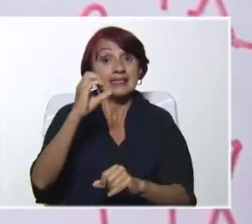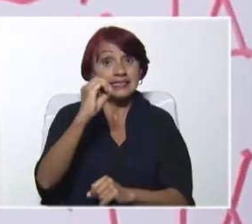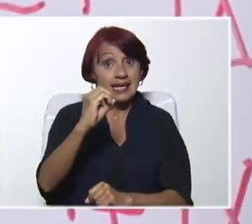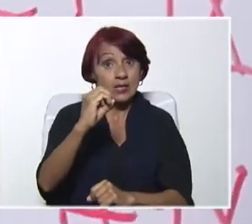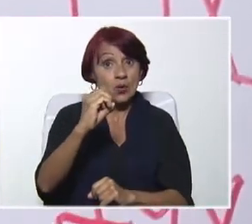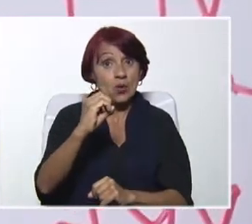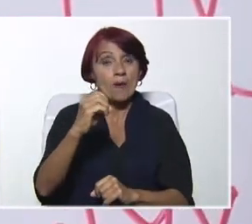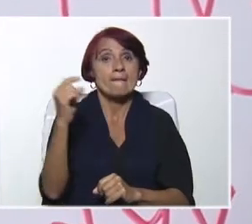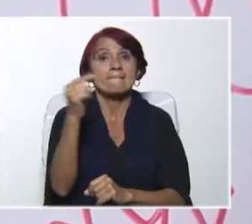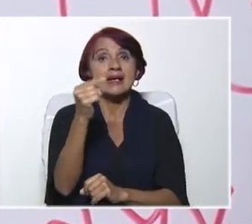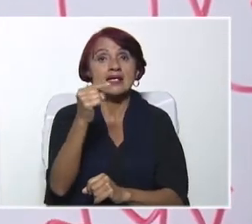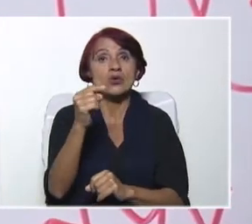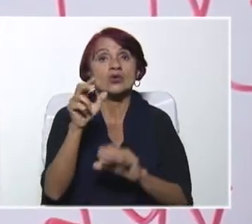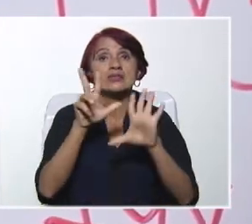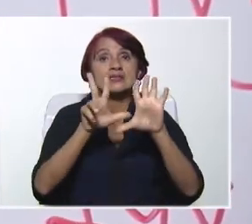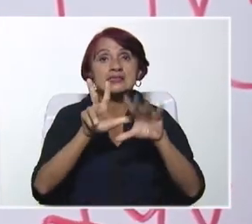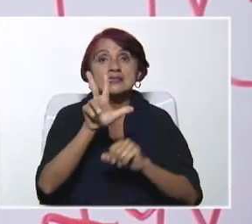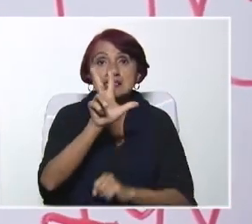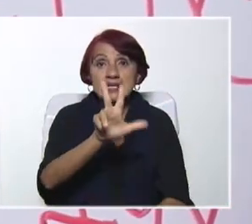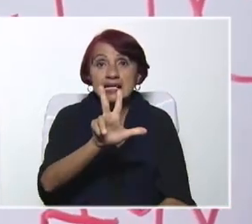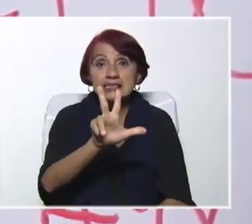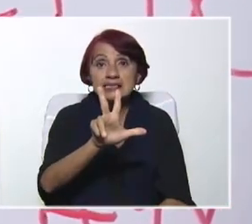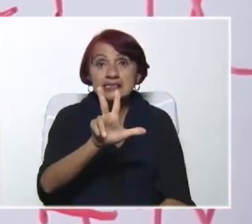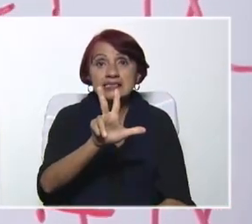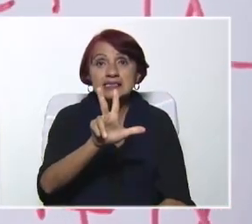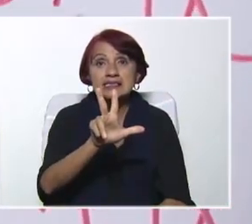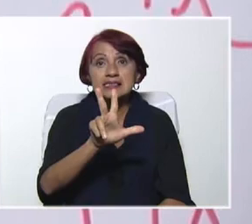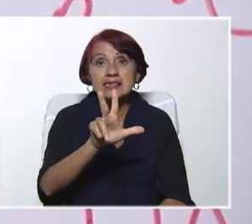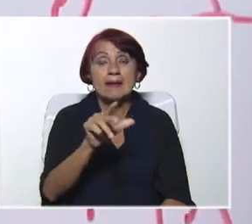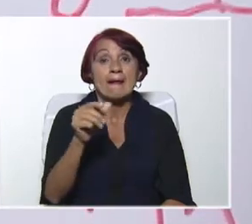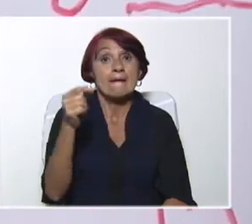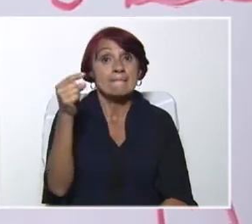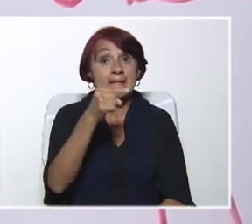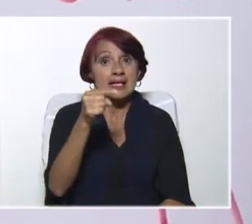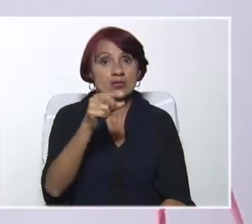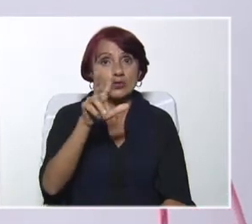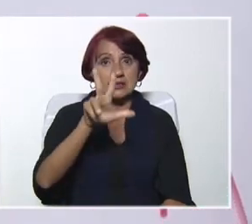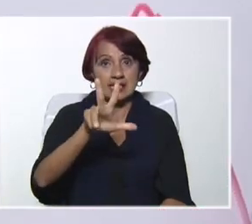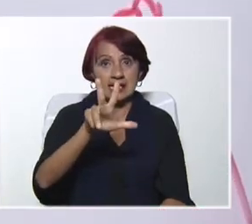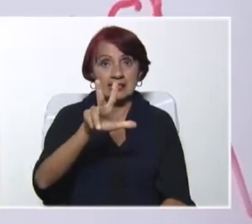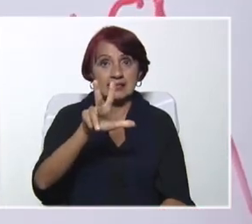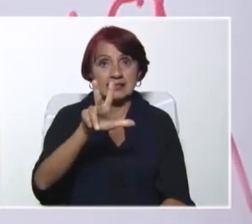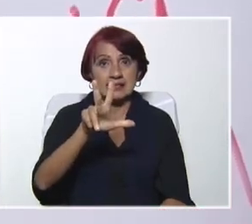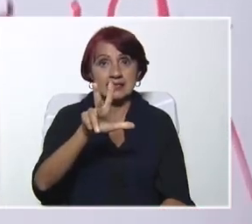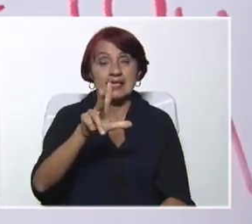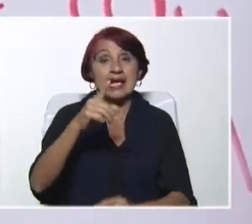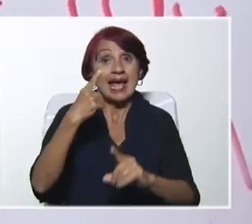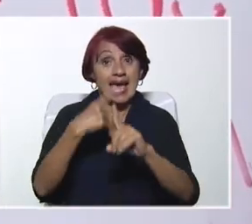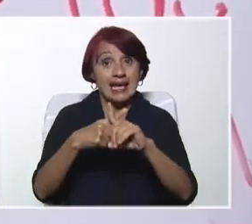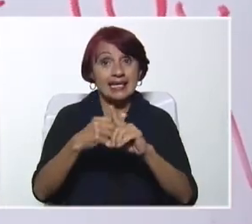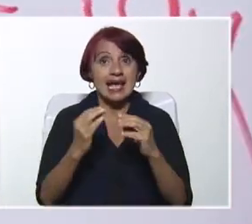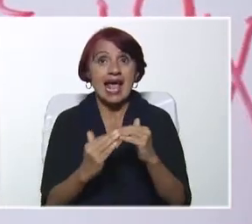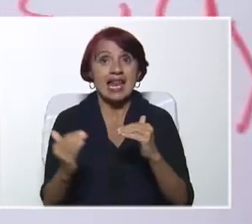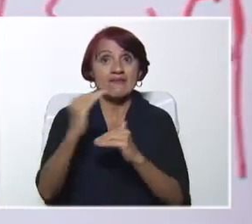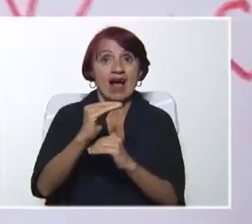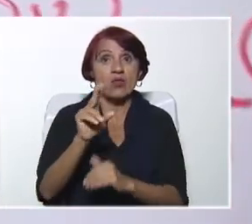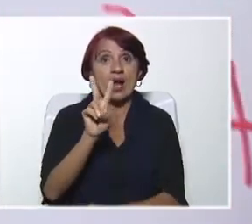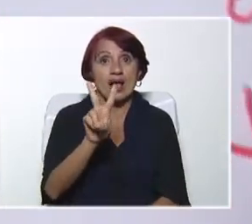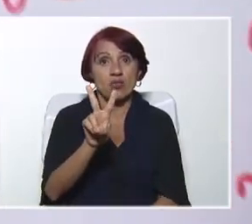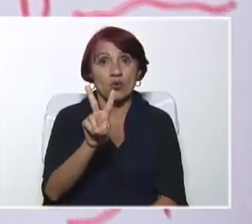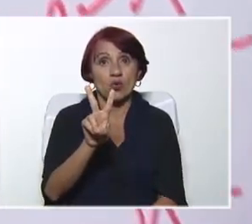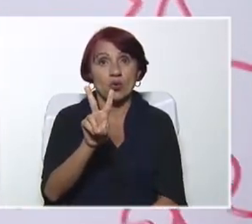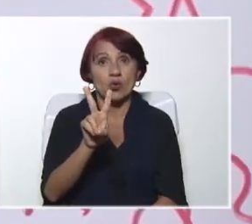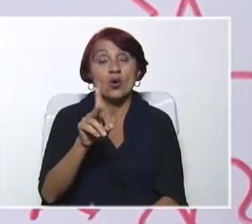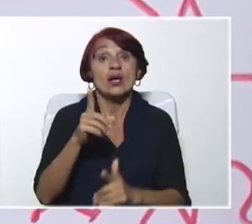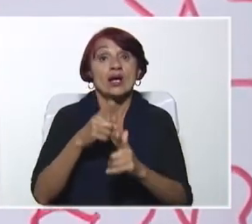0 menos 3, nos sigue quedando menos 3x al cuadrado, y